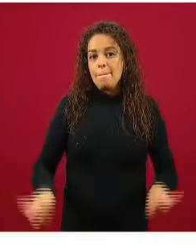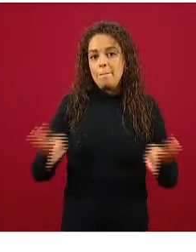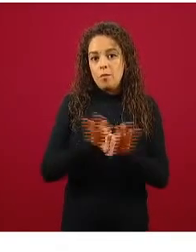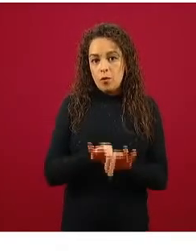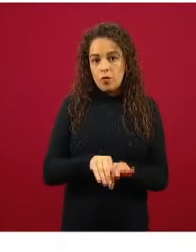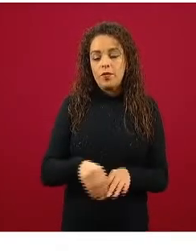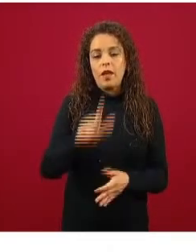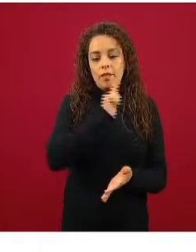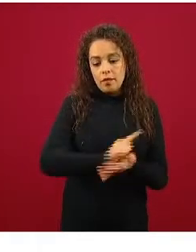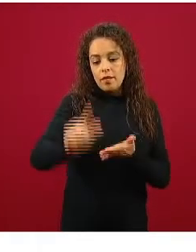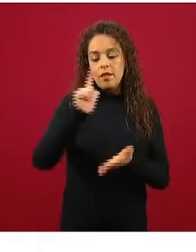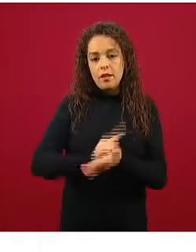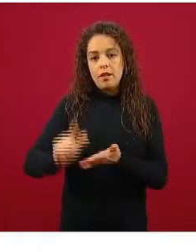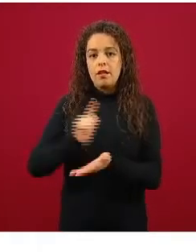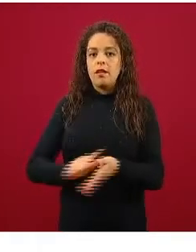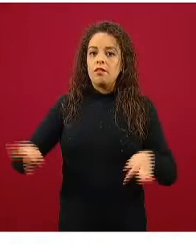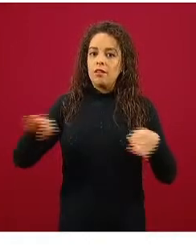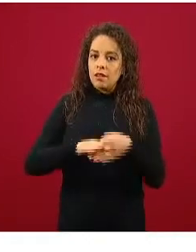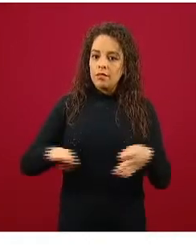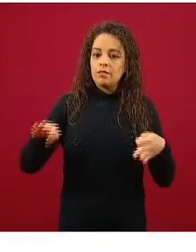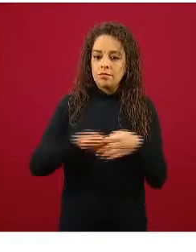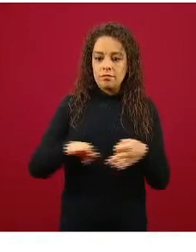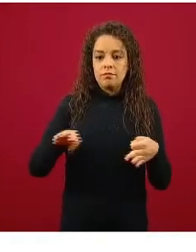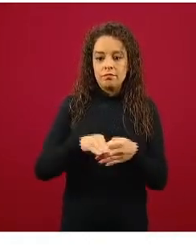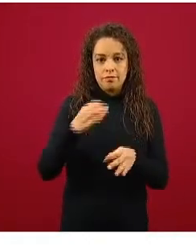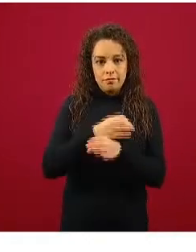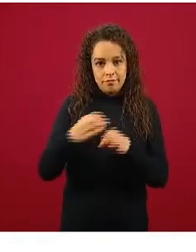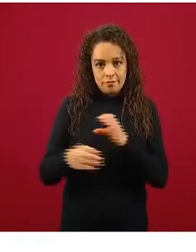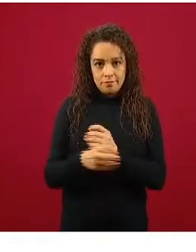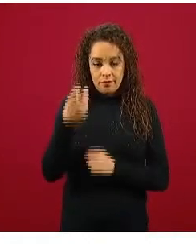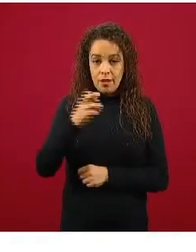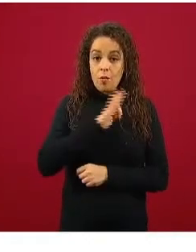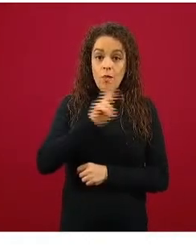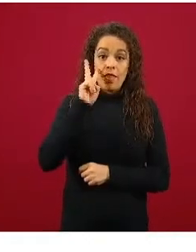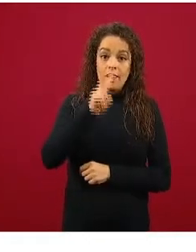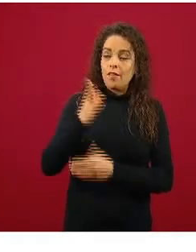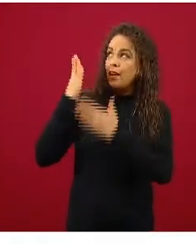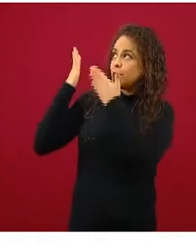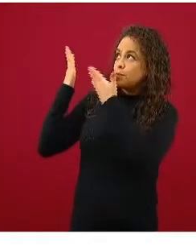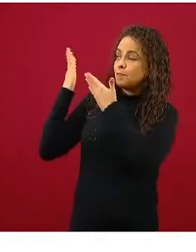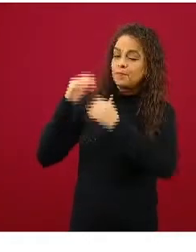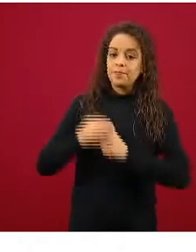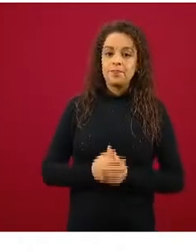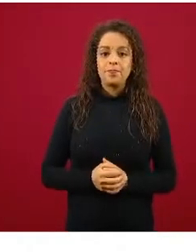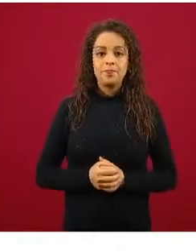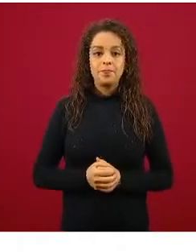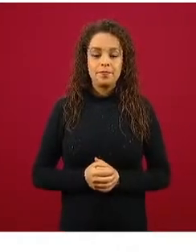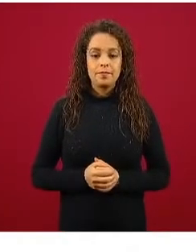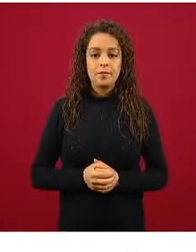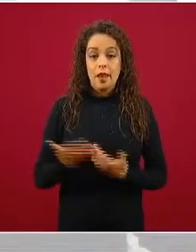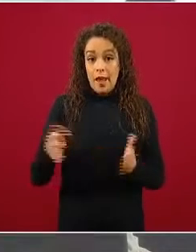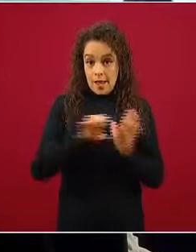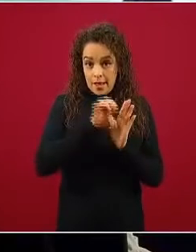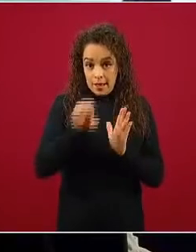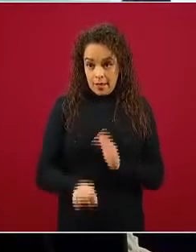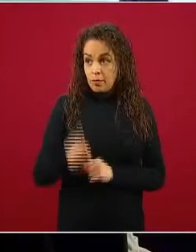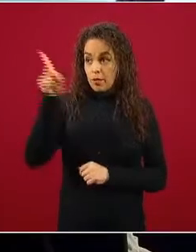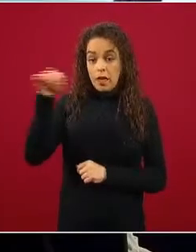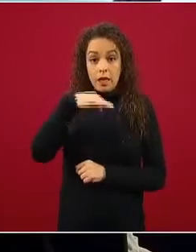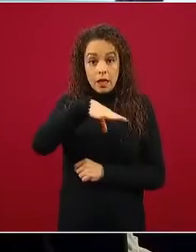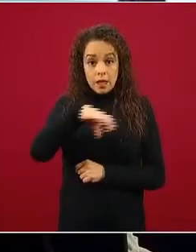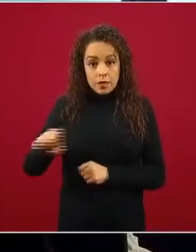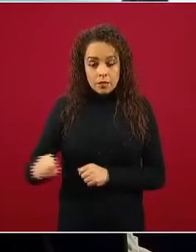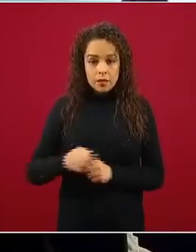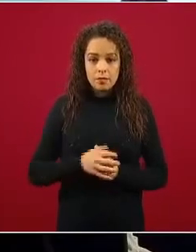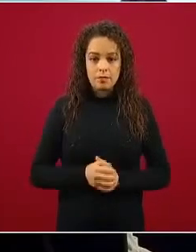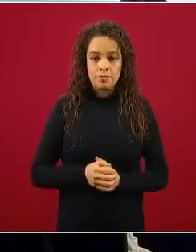estar desinfectando todos los objetos que son de uso muy común. Déjenme ponerles un ejemplo en el Seguro Social, los